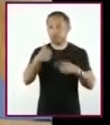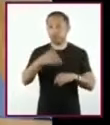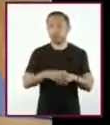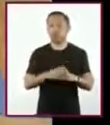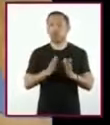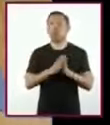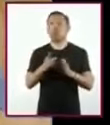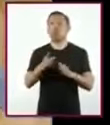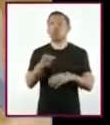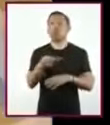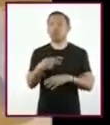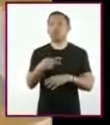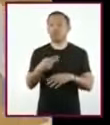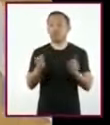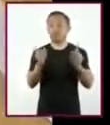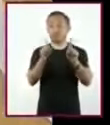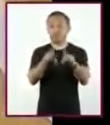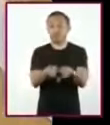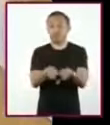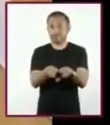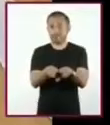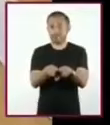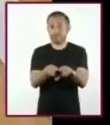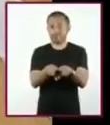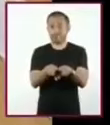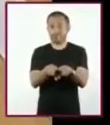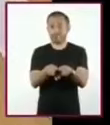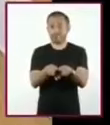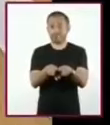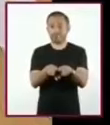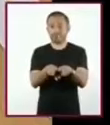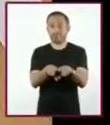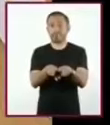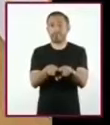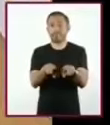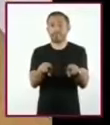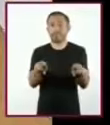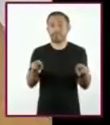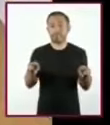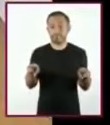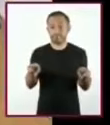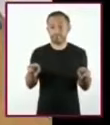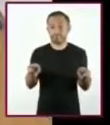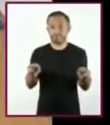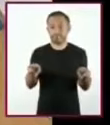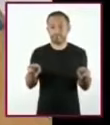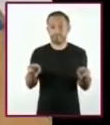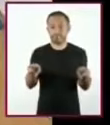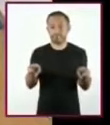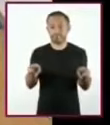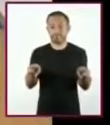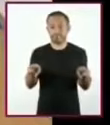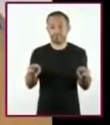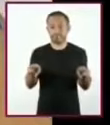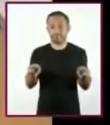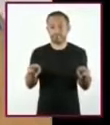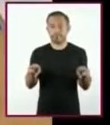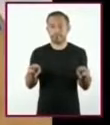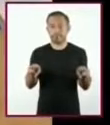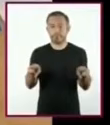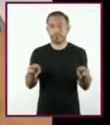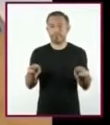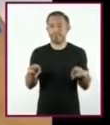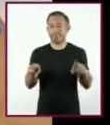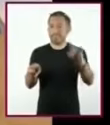piernas extendidas hacia el frente, abre el compás de las piernas y flexiona la